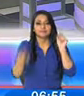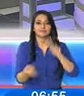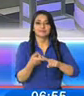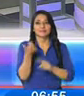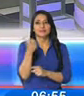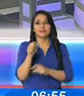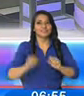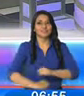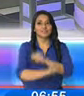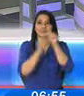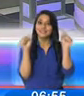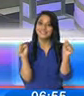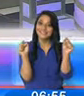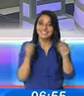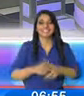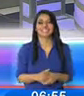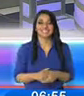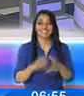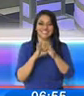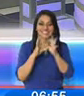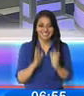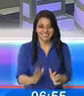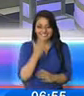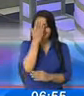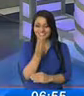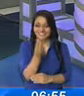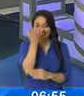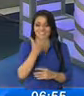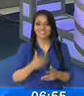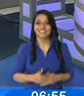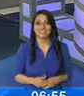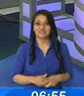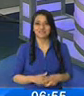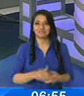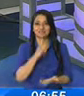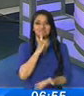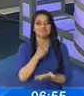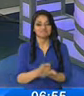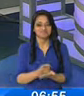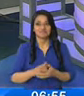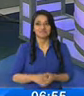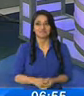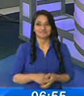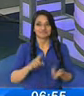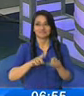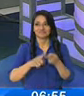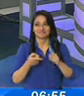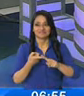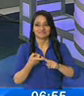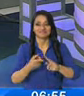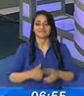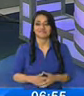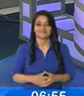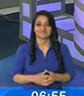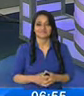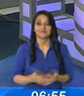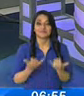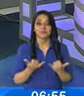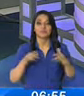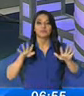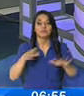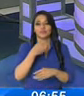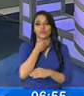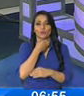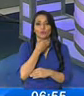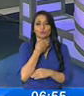10 de la mañana Verito yanita que el día sea maravilloso para todos Así es Igualmente Robert amigos televidentes miércoles 9 de agosto Bienvenidos a